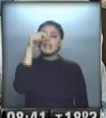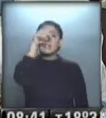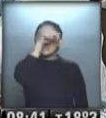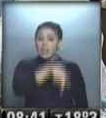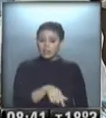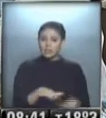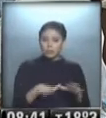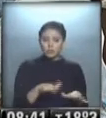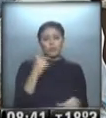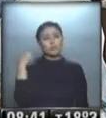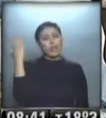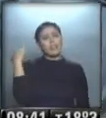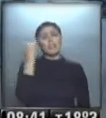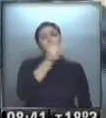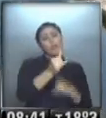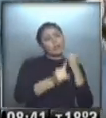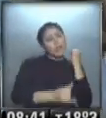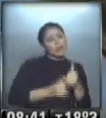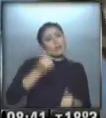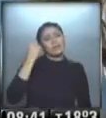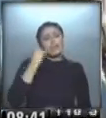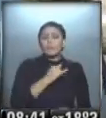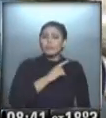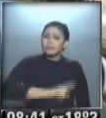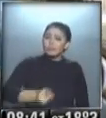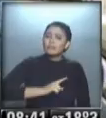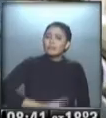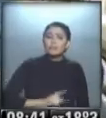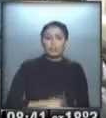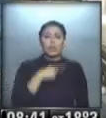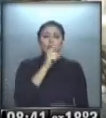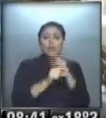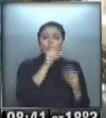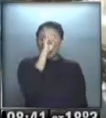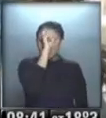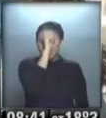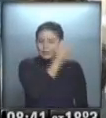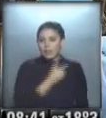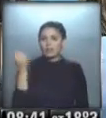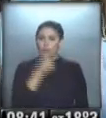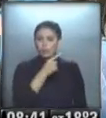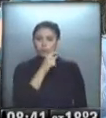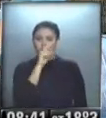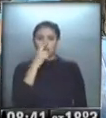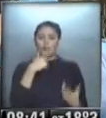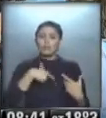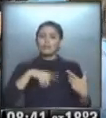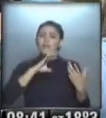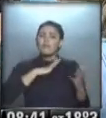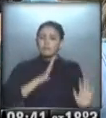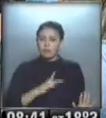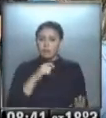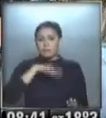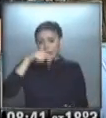un hecho que venimos denunciando desde hace mucho tiempo, que es el vaciamiento del hospital público, en especial, bueno, nuestro hospital,